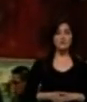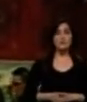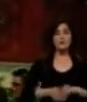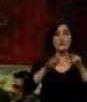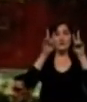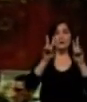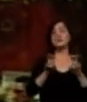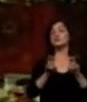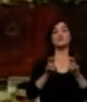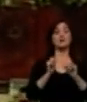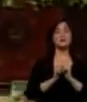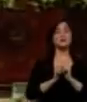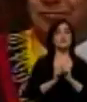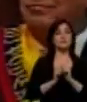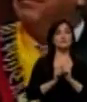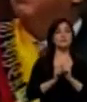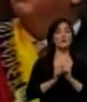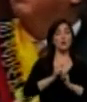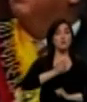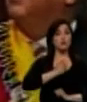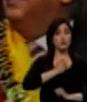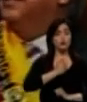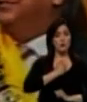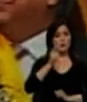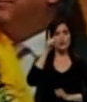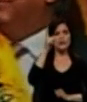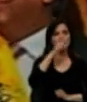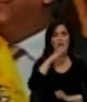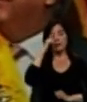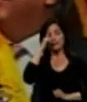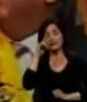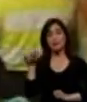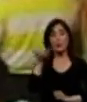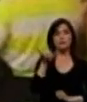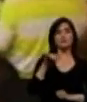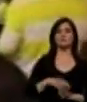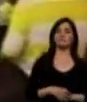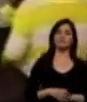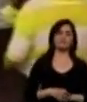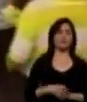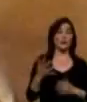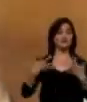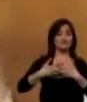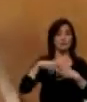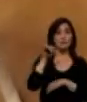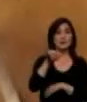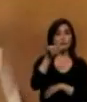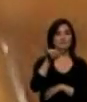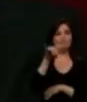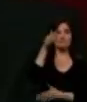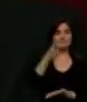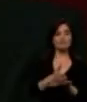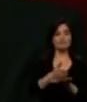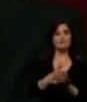distancia con su predecesor. Dice que tiene un estilo propio de liderazgo y prefiere pasar inadvertido. Por eso, no habrá más enlaces